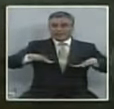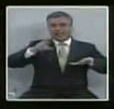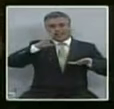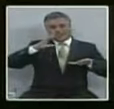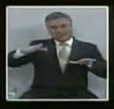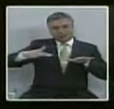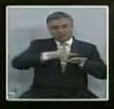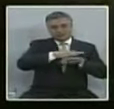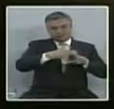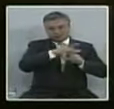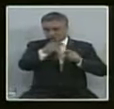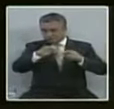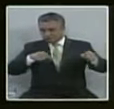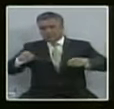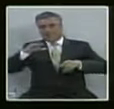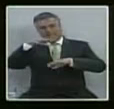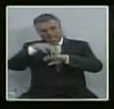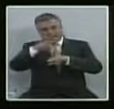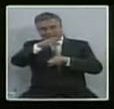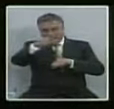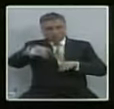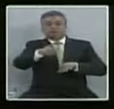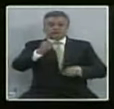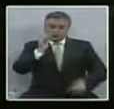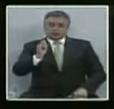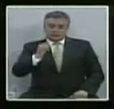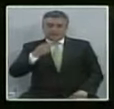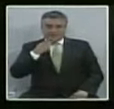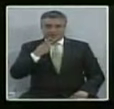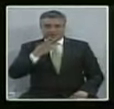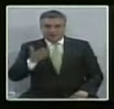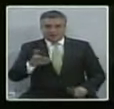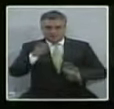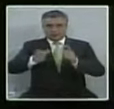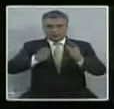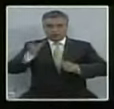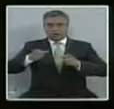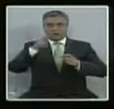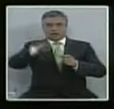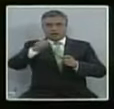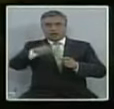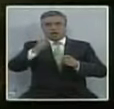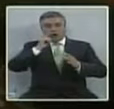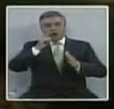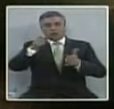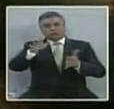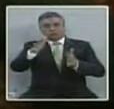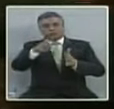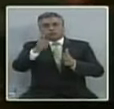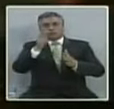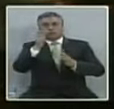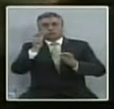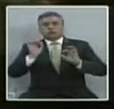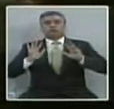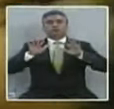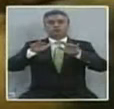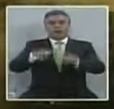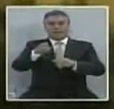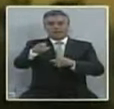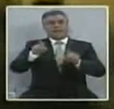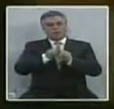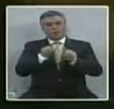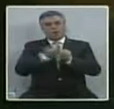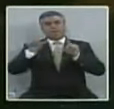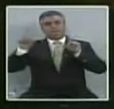río, depósitos fluidos marinos como Arica, etc. Por lo tanto, en las zonas habitadas hasta el momento se ve como un tsunami relativamente menor.